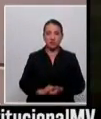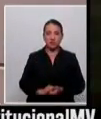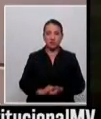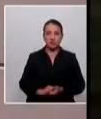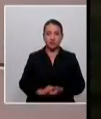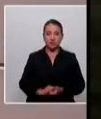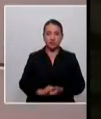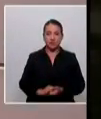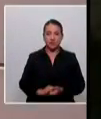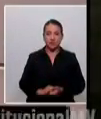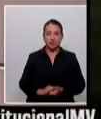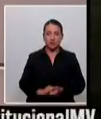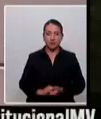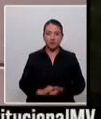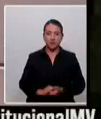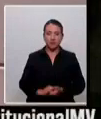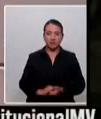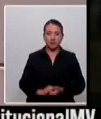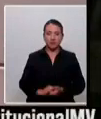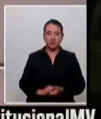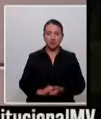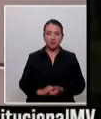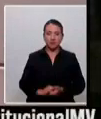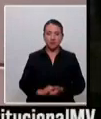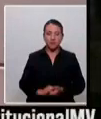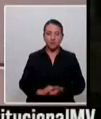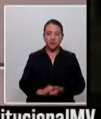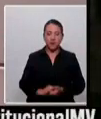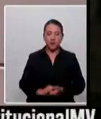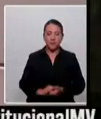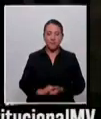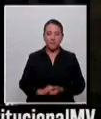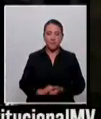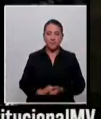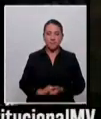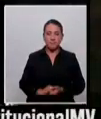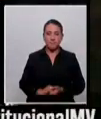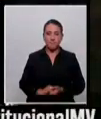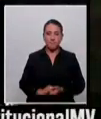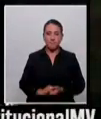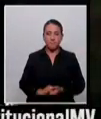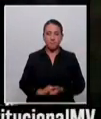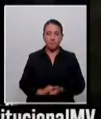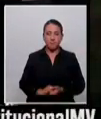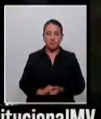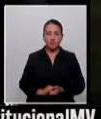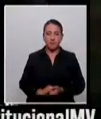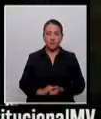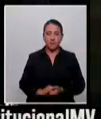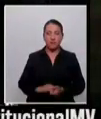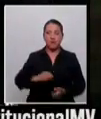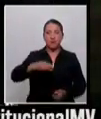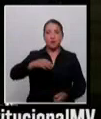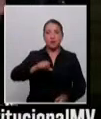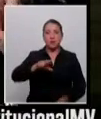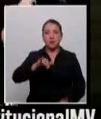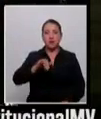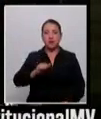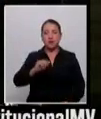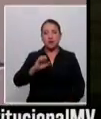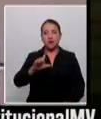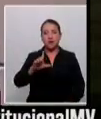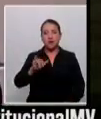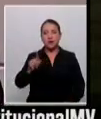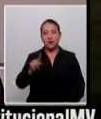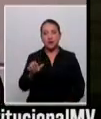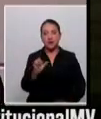fueron cayendo. Cuéntanos un poco lo que ha sido el devenir de estas 6 votaciones ya. Hace varios